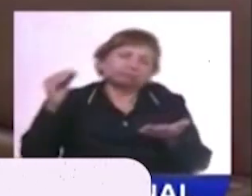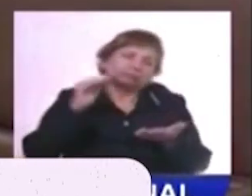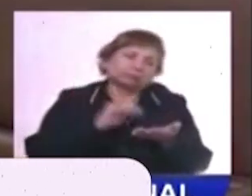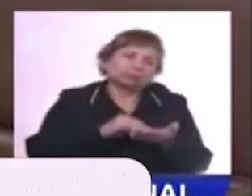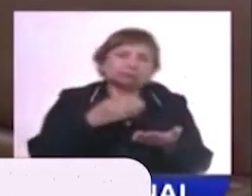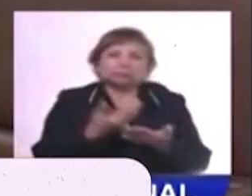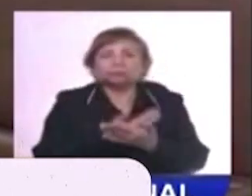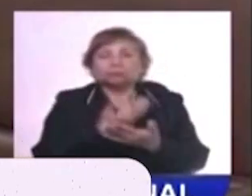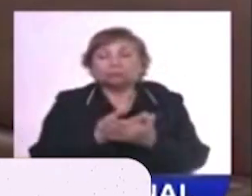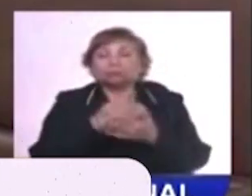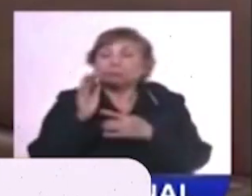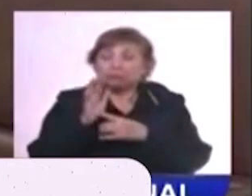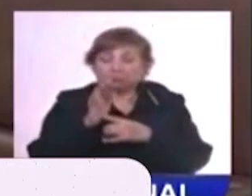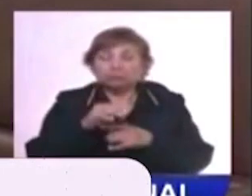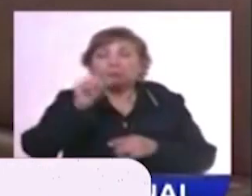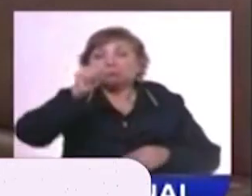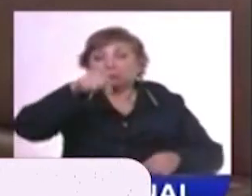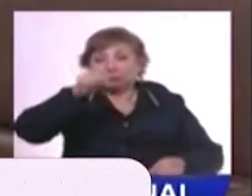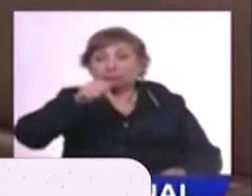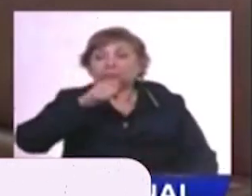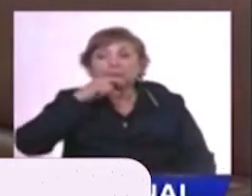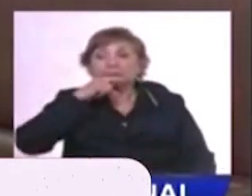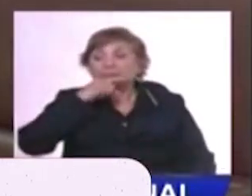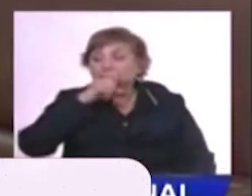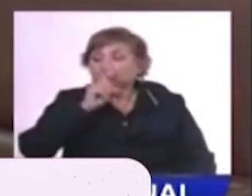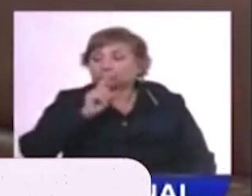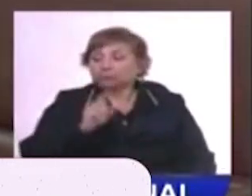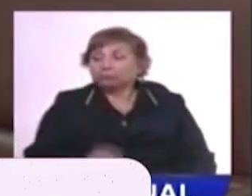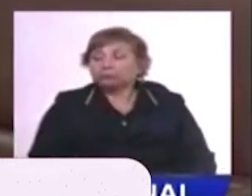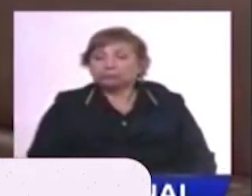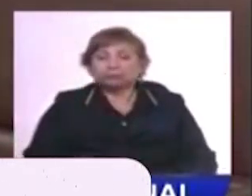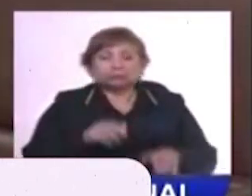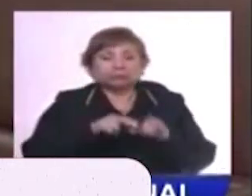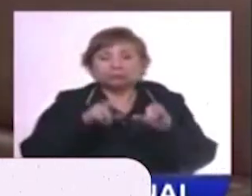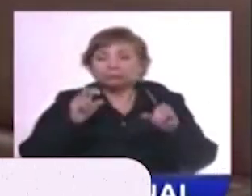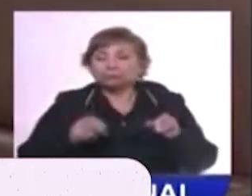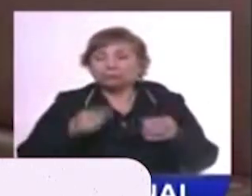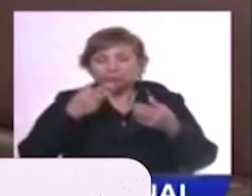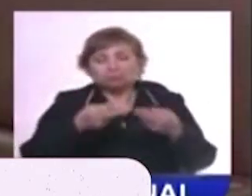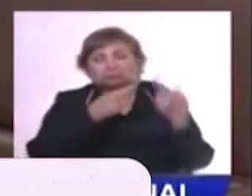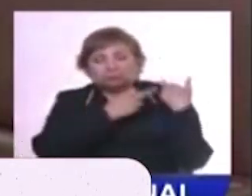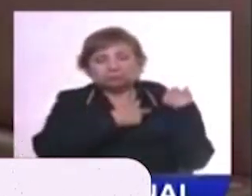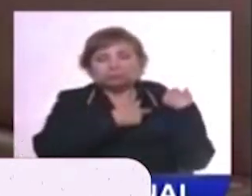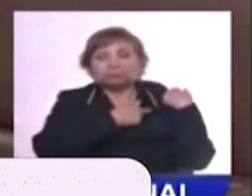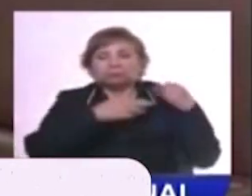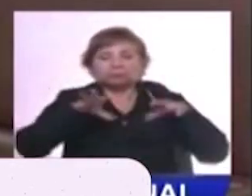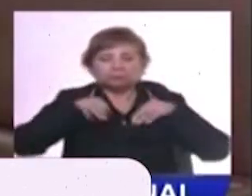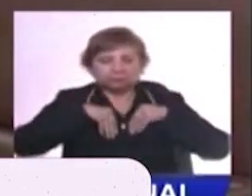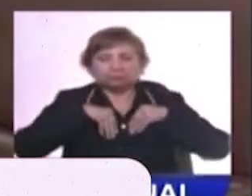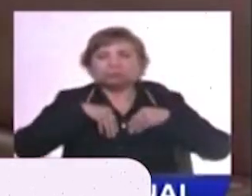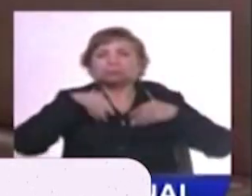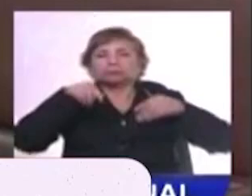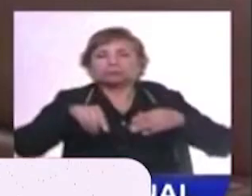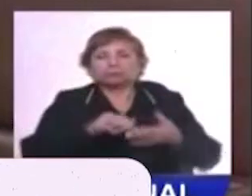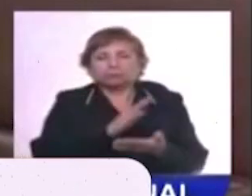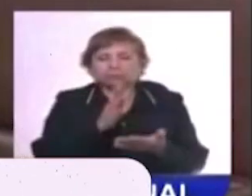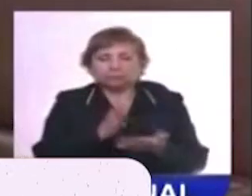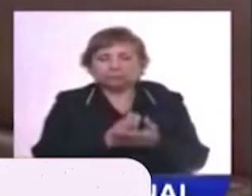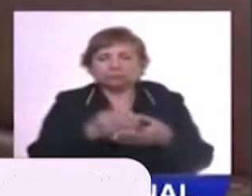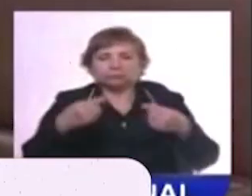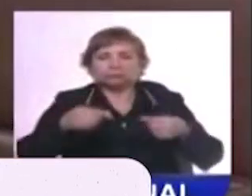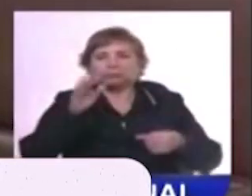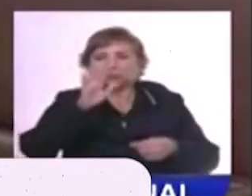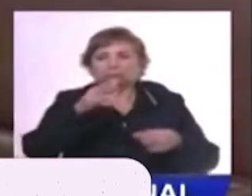el hemiciclo. Escuchemos. Un paso al costado, ella tiene que asumir su responsabilidad política en esta grave crisis que tiene como